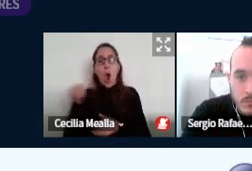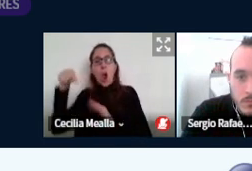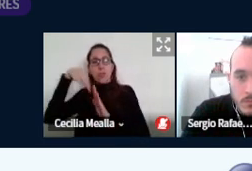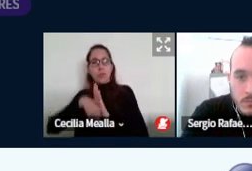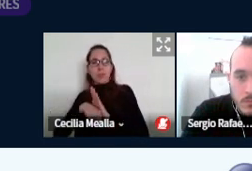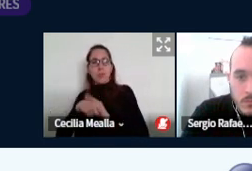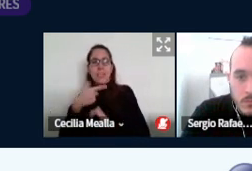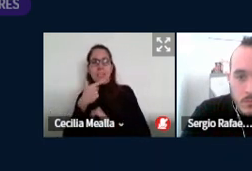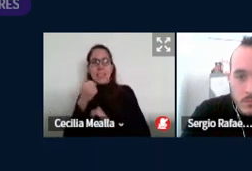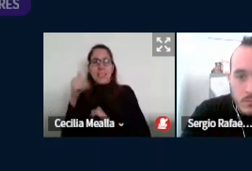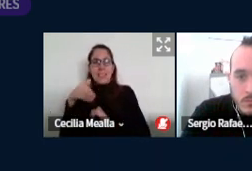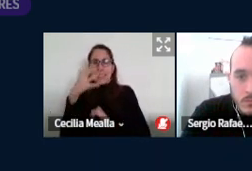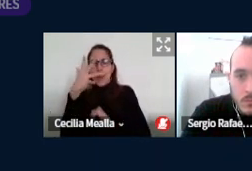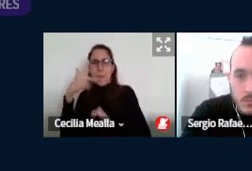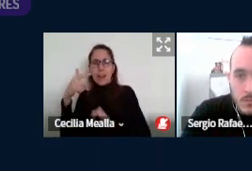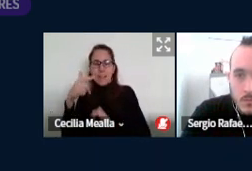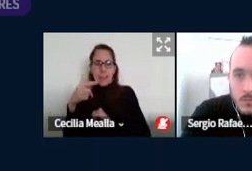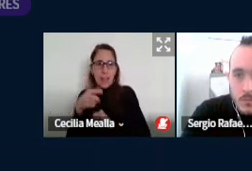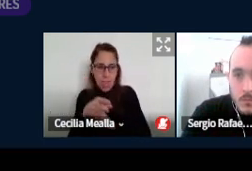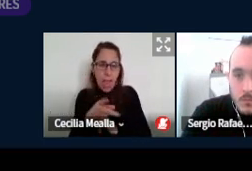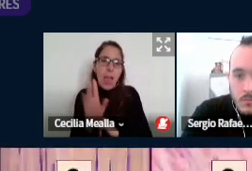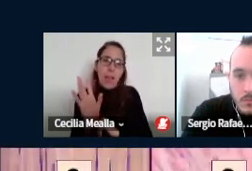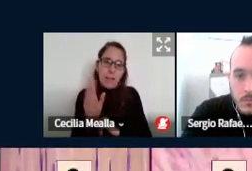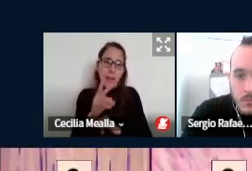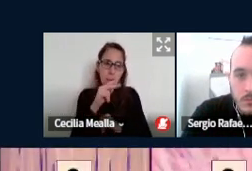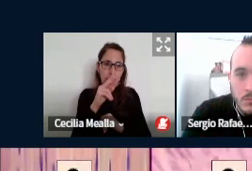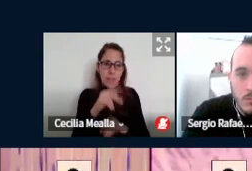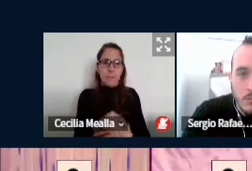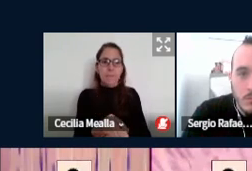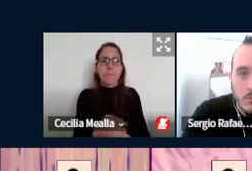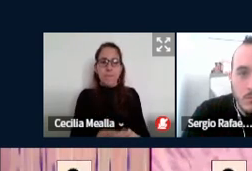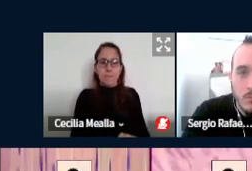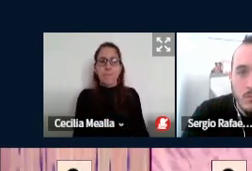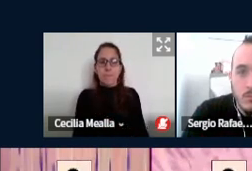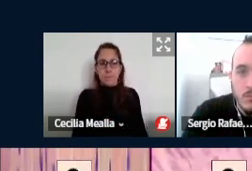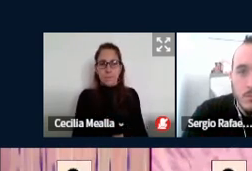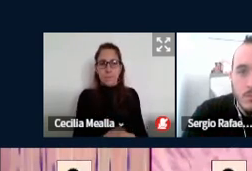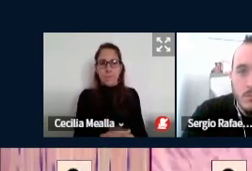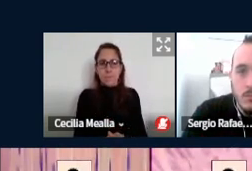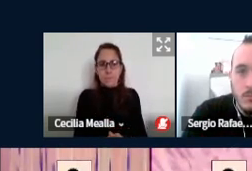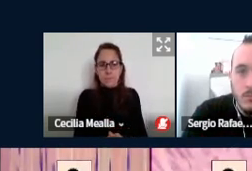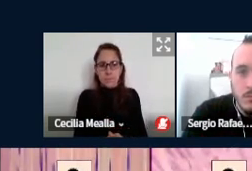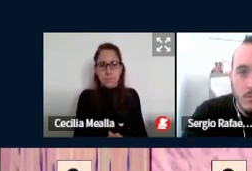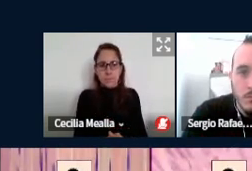Martín? No, por lo que decís, estás en La Plata.